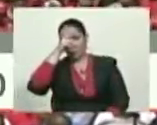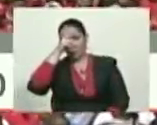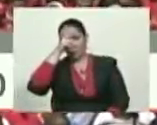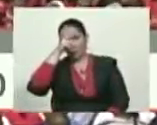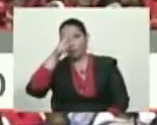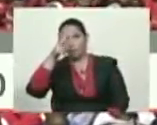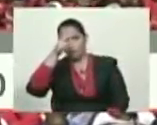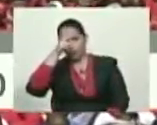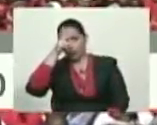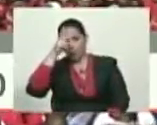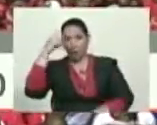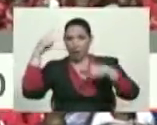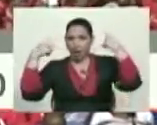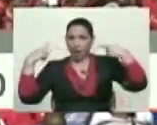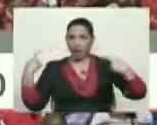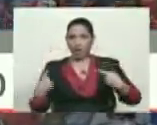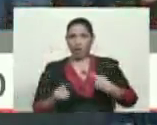la de Alí,